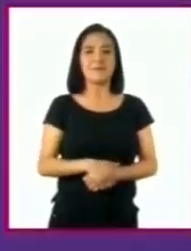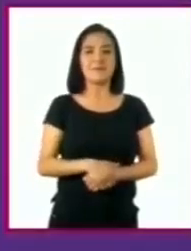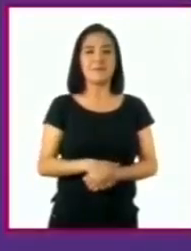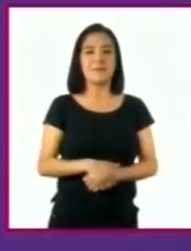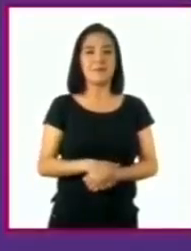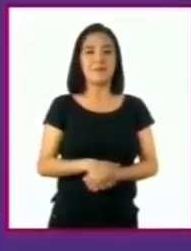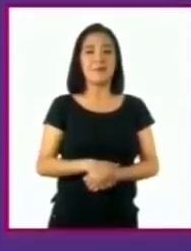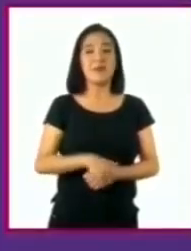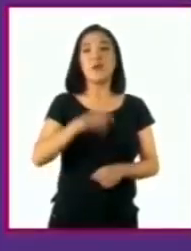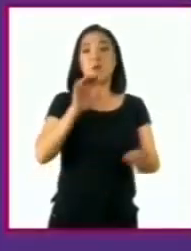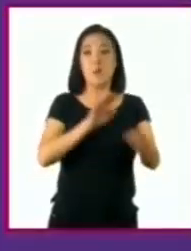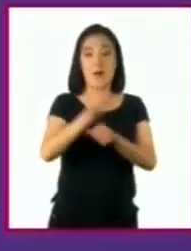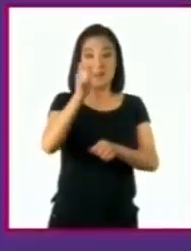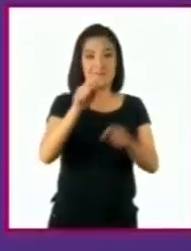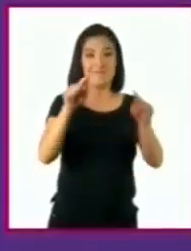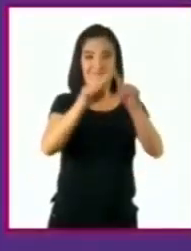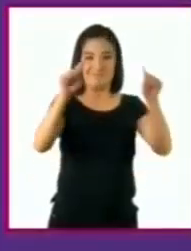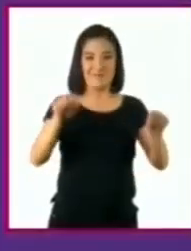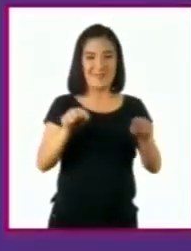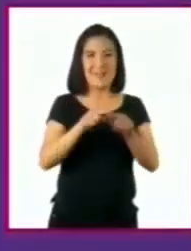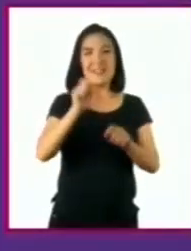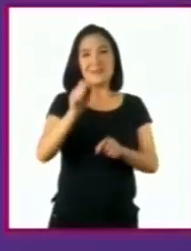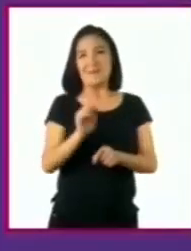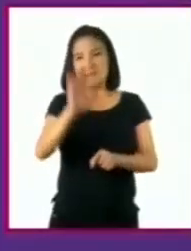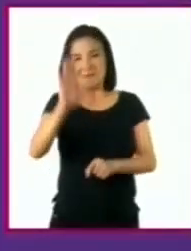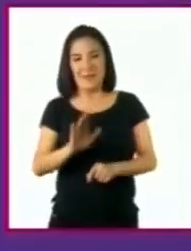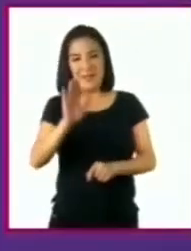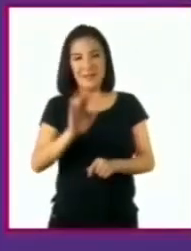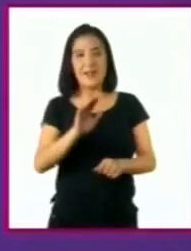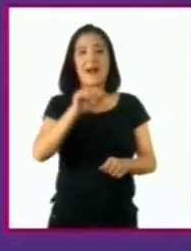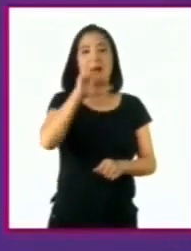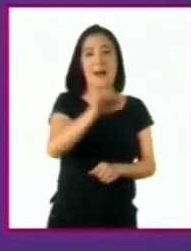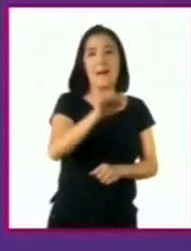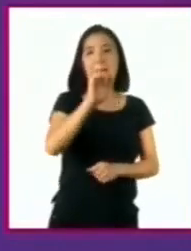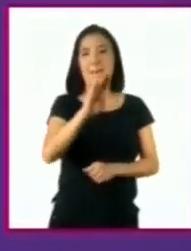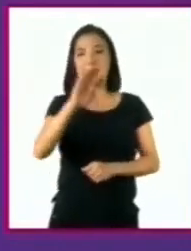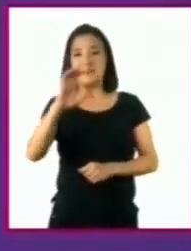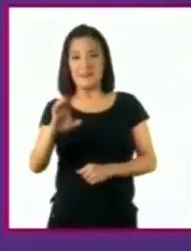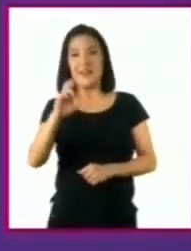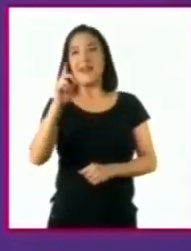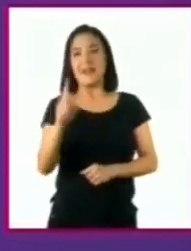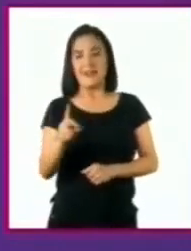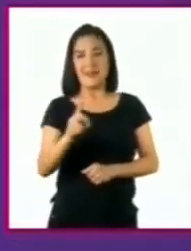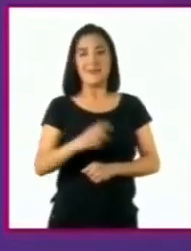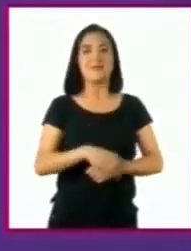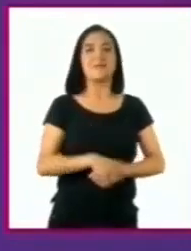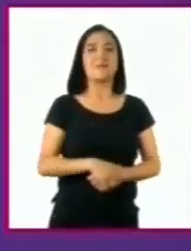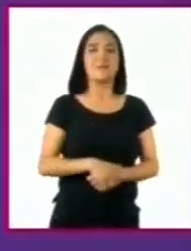Un cuadrilátero semejante al cuadrilátero A, B, C, D.